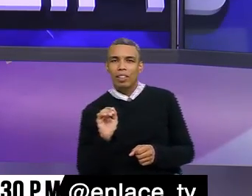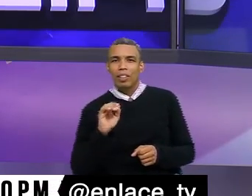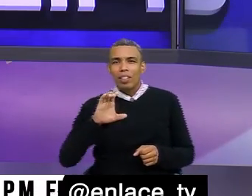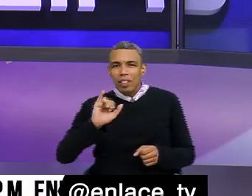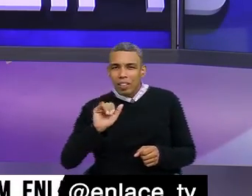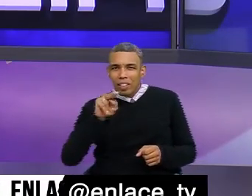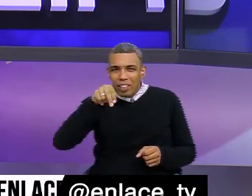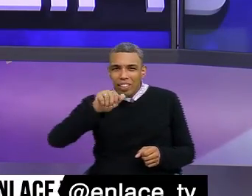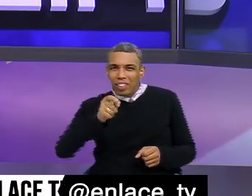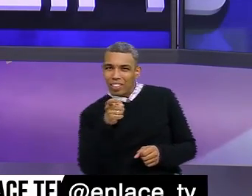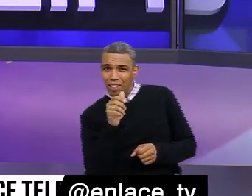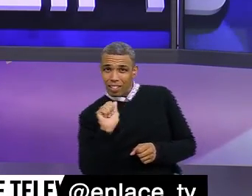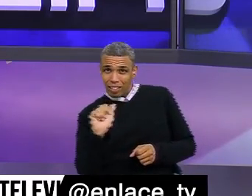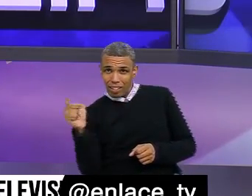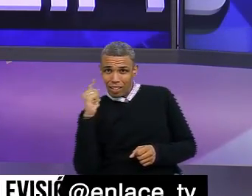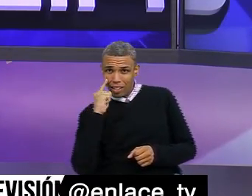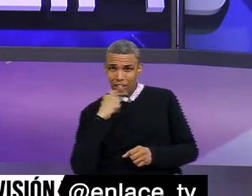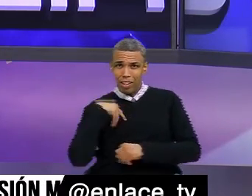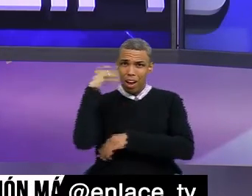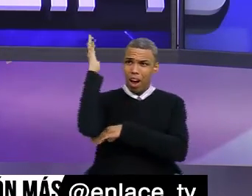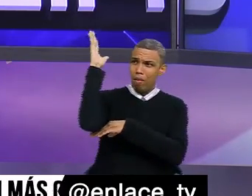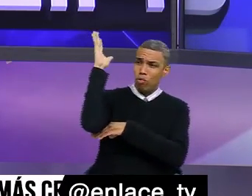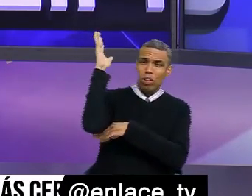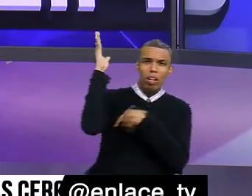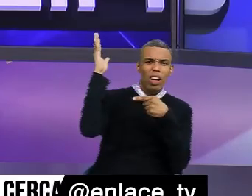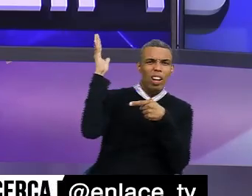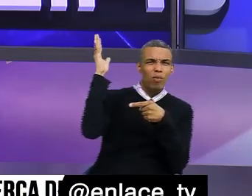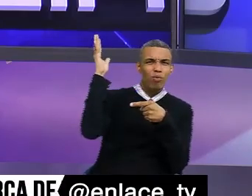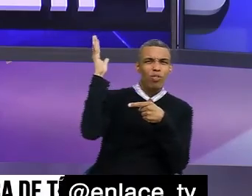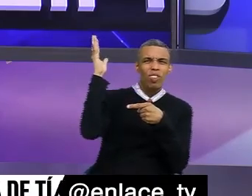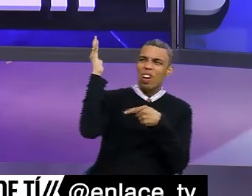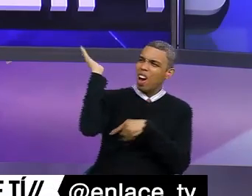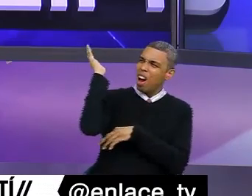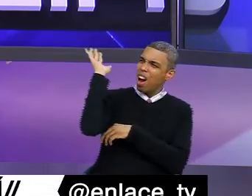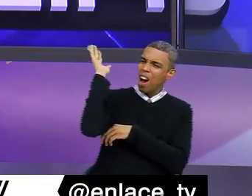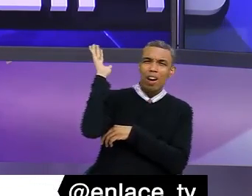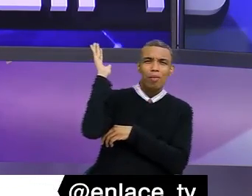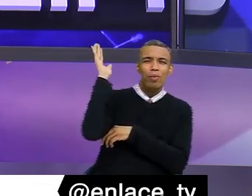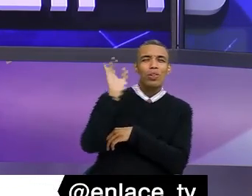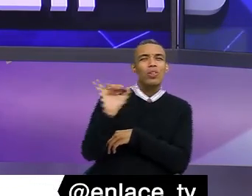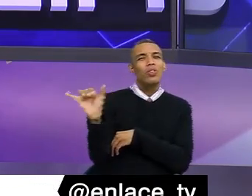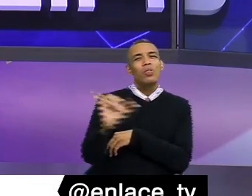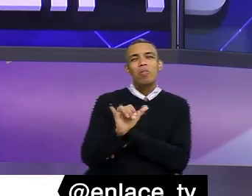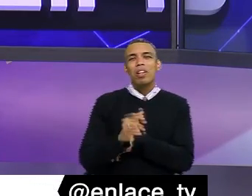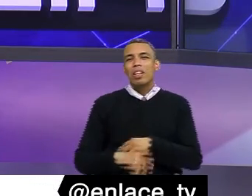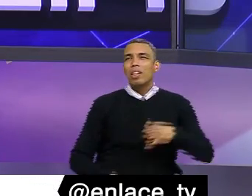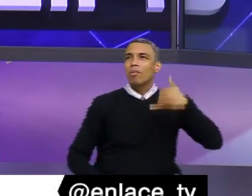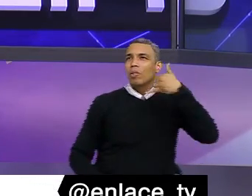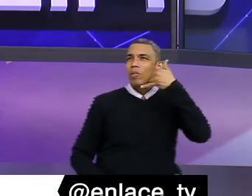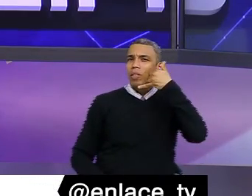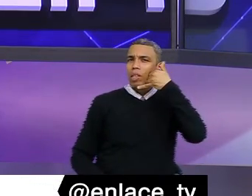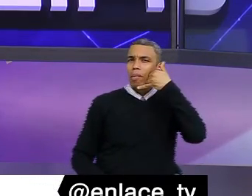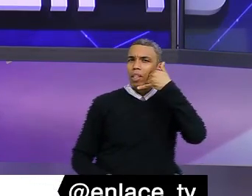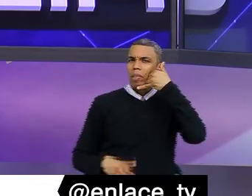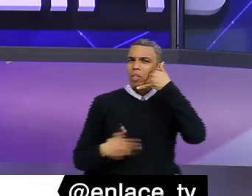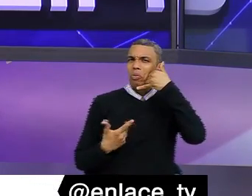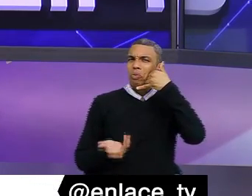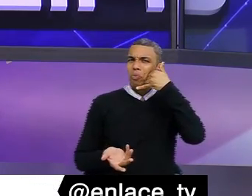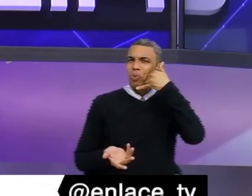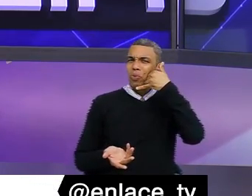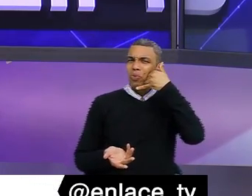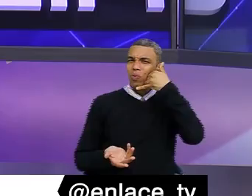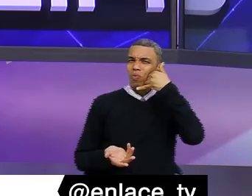seguridad denominado el Árbol Telefónico. Trabajo articulado entre los residentes, quienes cansados de los hurtos decidieron